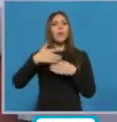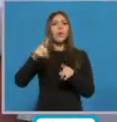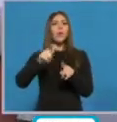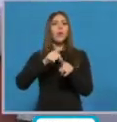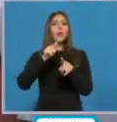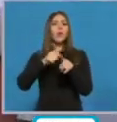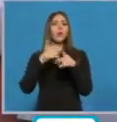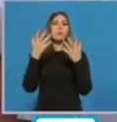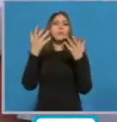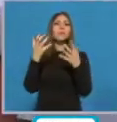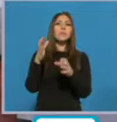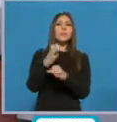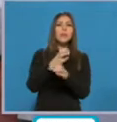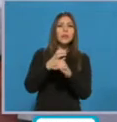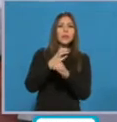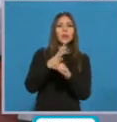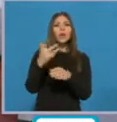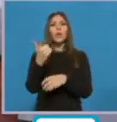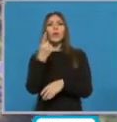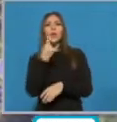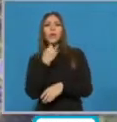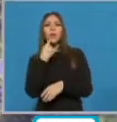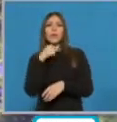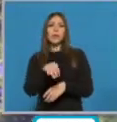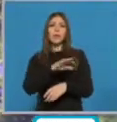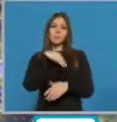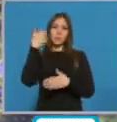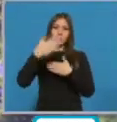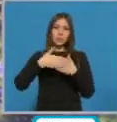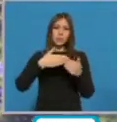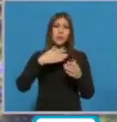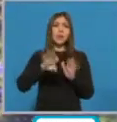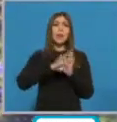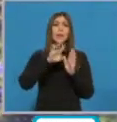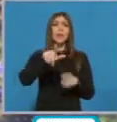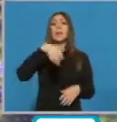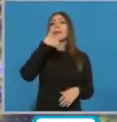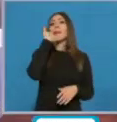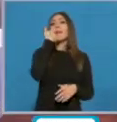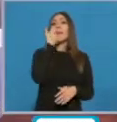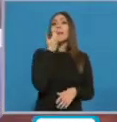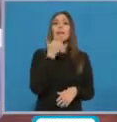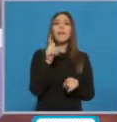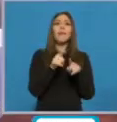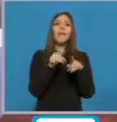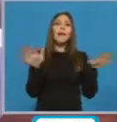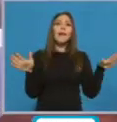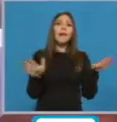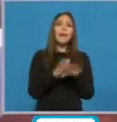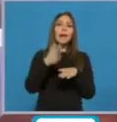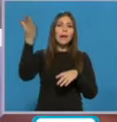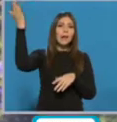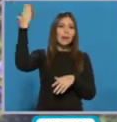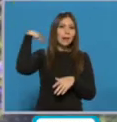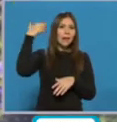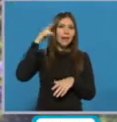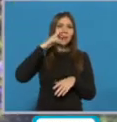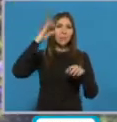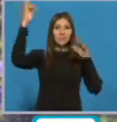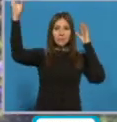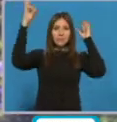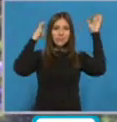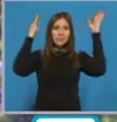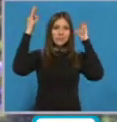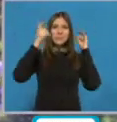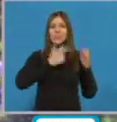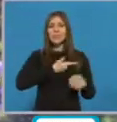como el castaño, como los rojizos, entonces atrevernos. Si nosotros queremos cambiar el look y tapar las canas, porque,